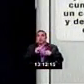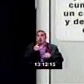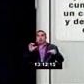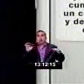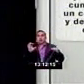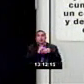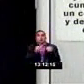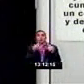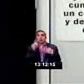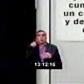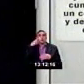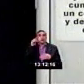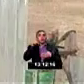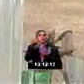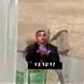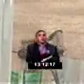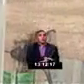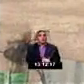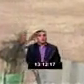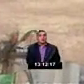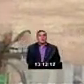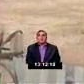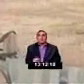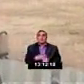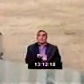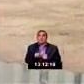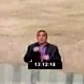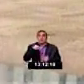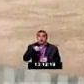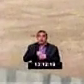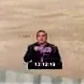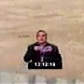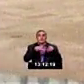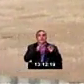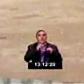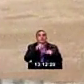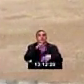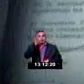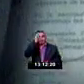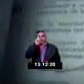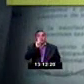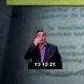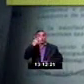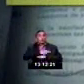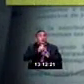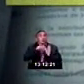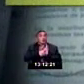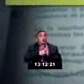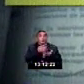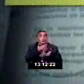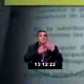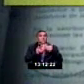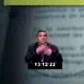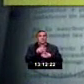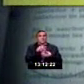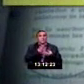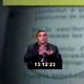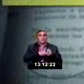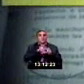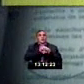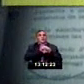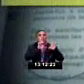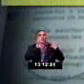cuántos millones es el proyecto, Miguelito? Y es que fue así como actuó con la obra del hospital. Un día después de que la adjudiquen, recién formó el